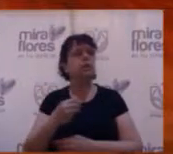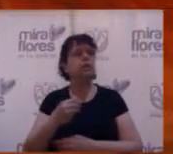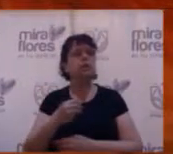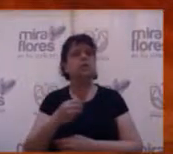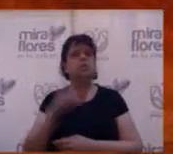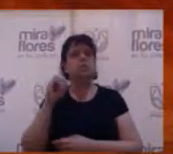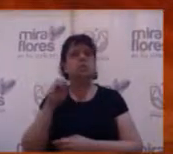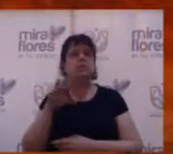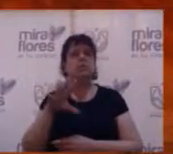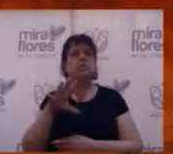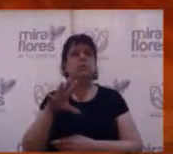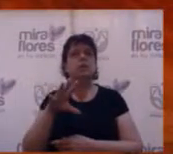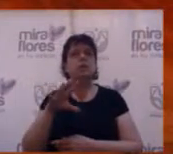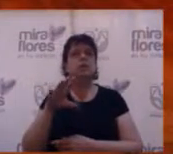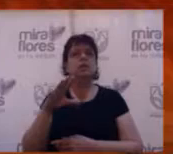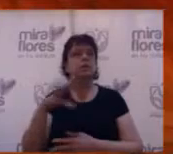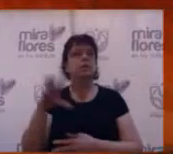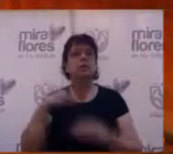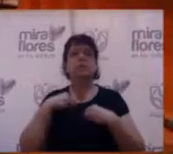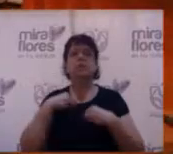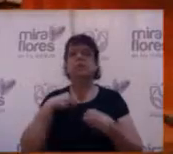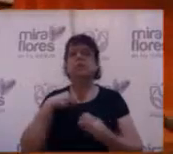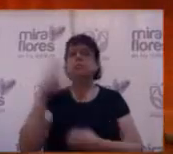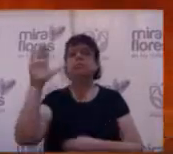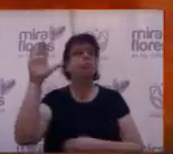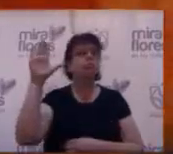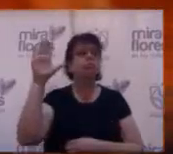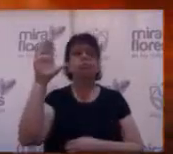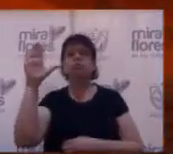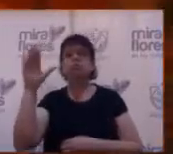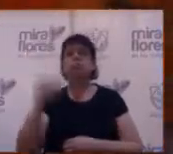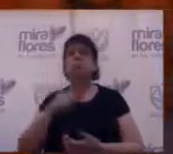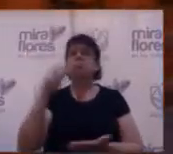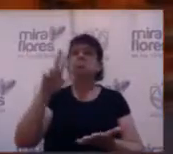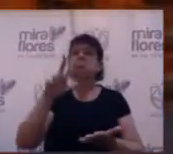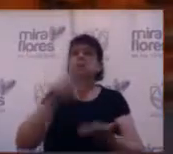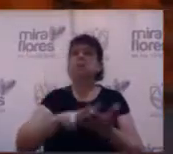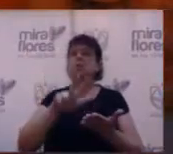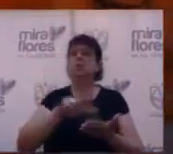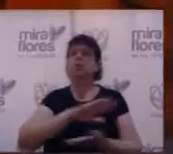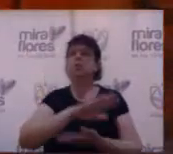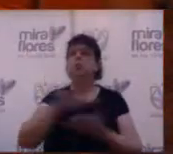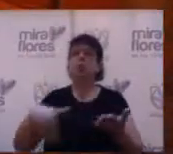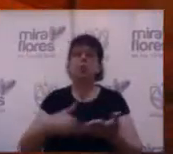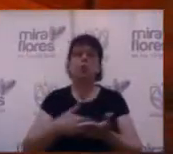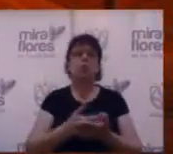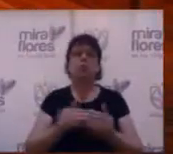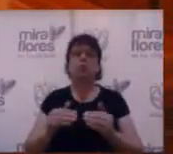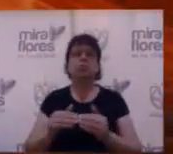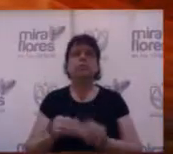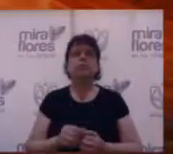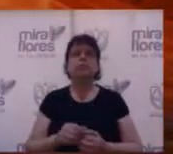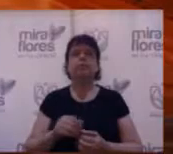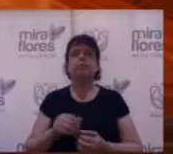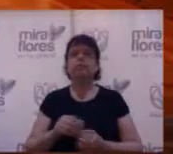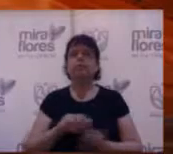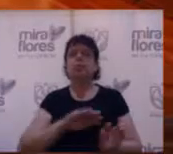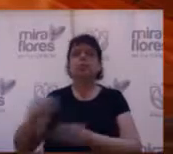a expresarlo en señal de conformidad. Se aprueba por unanimidad de votos. Muchas gracias. Vamos al siguiente